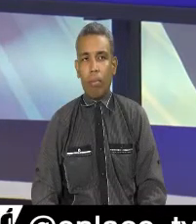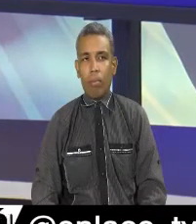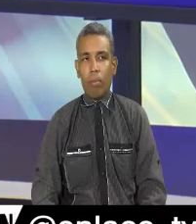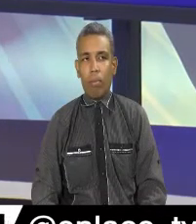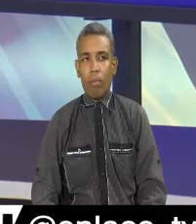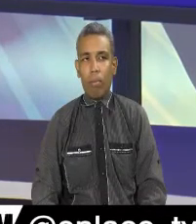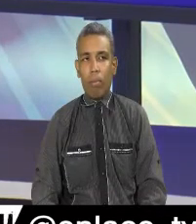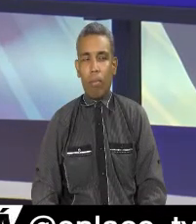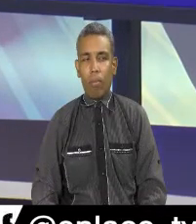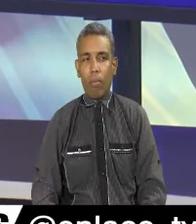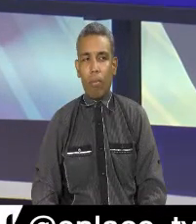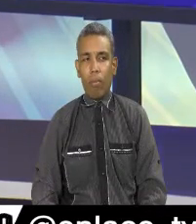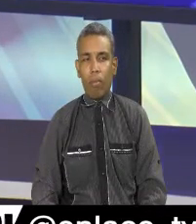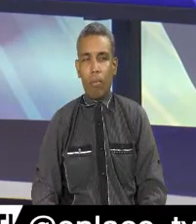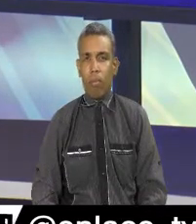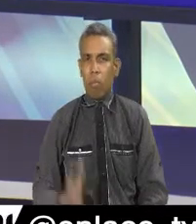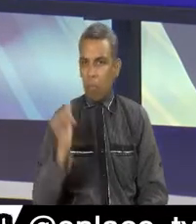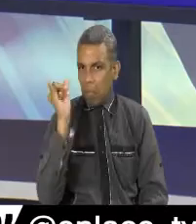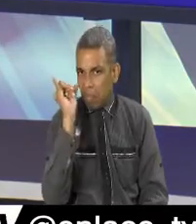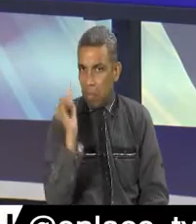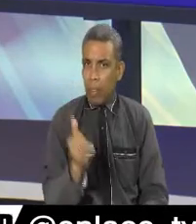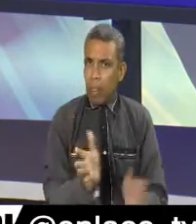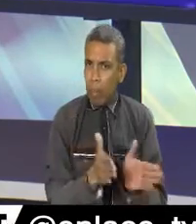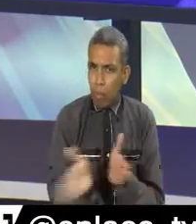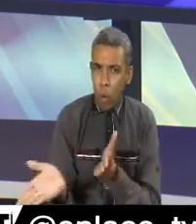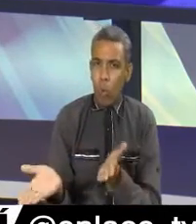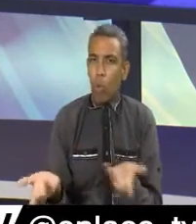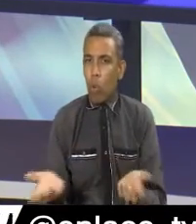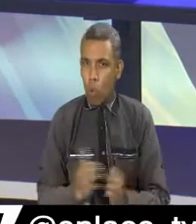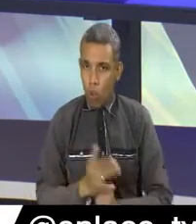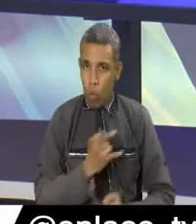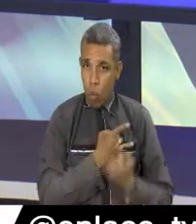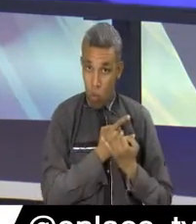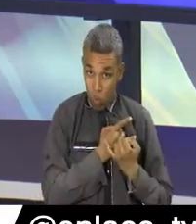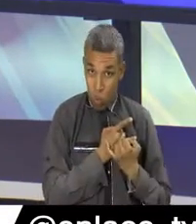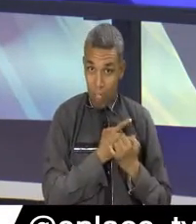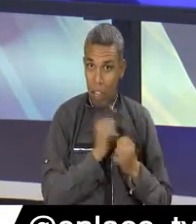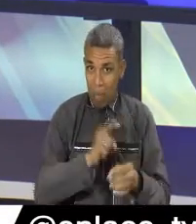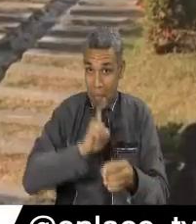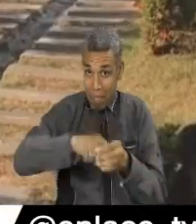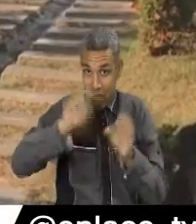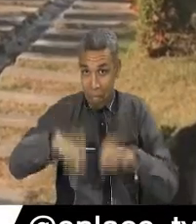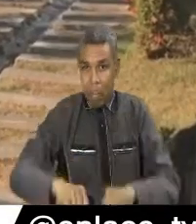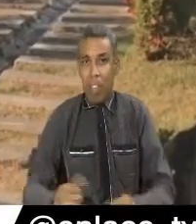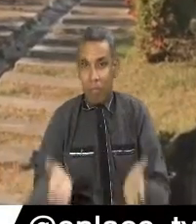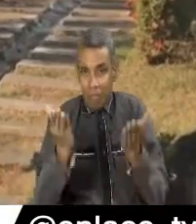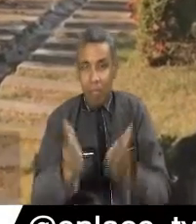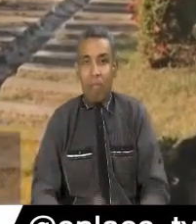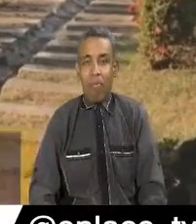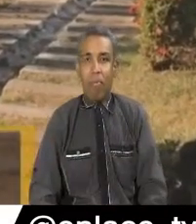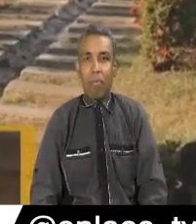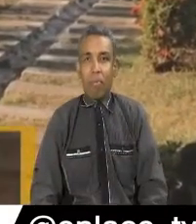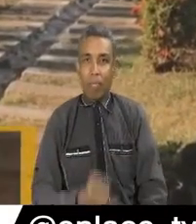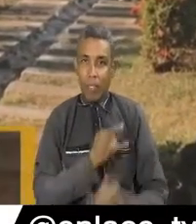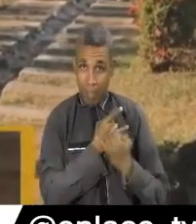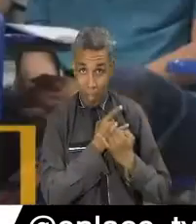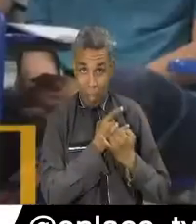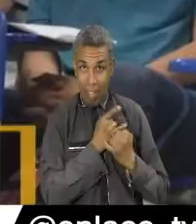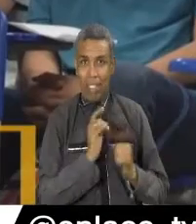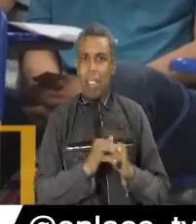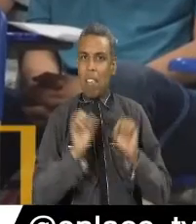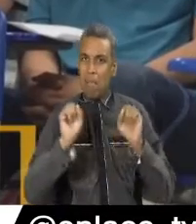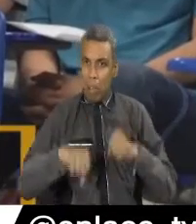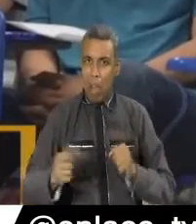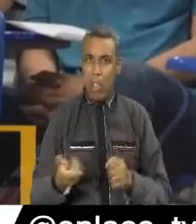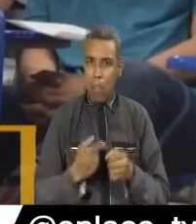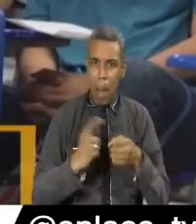inducción a carreras de ingeniería en la seccional WIS de Barranca Bermeja. La Universidad Industrial de Santander, seccional Barranca Bermeja, continúa